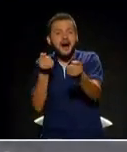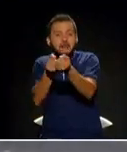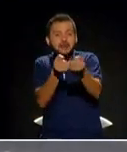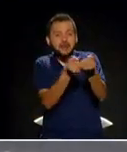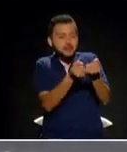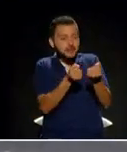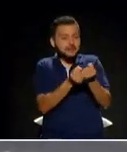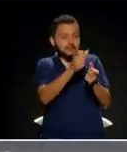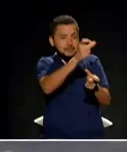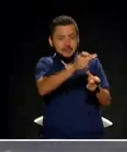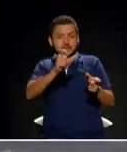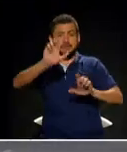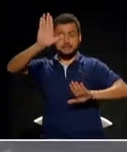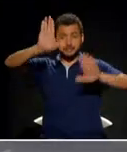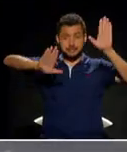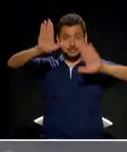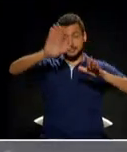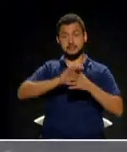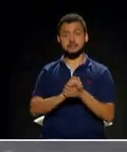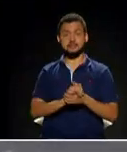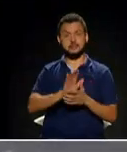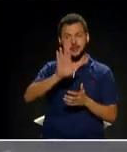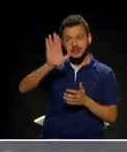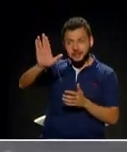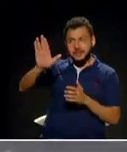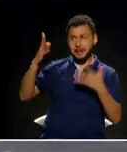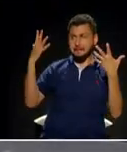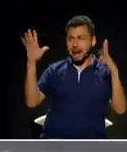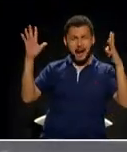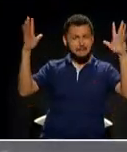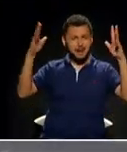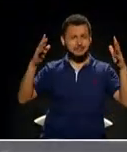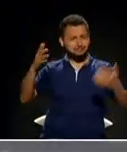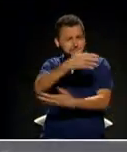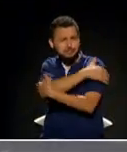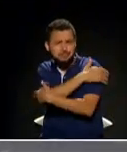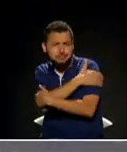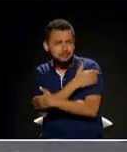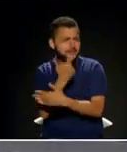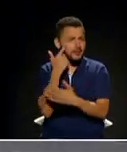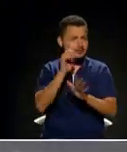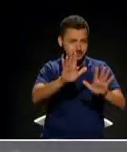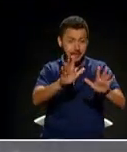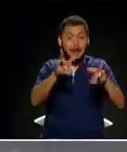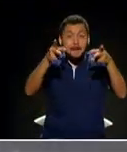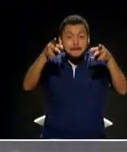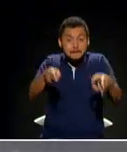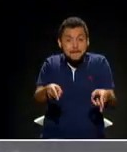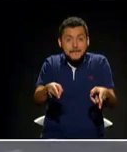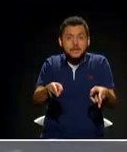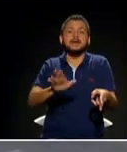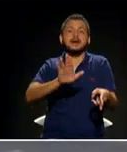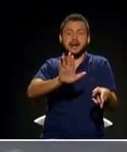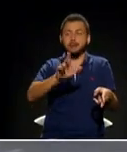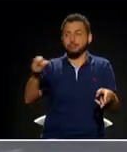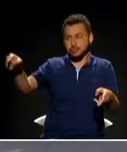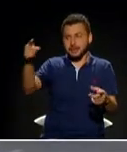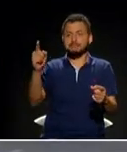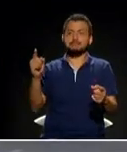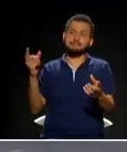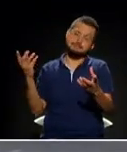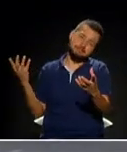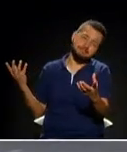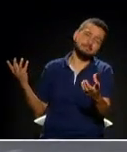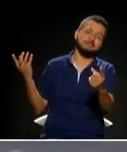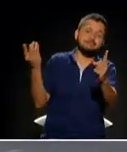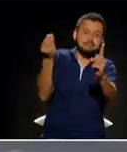cortes a comerciales seguramente vamos a poder tal vez soltar toda esa euforia mientras tanto les voy a explicar cuál es la mecánica del segundo bloque que es el que viene a continuación